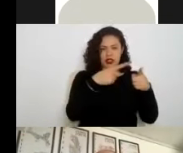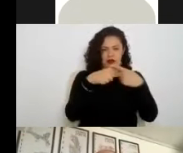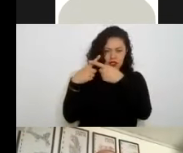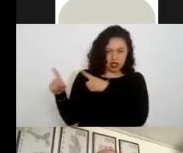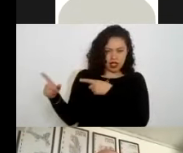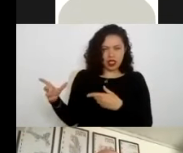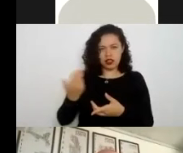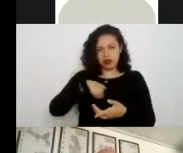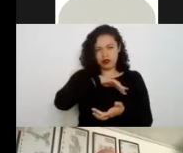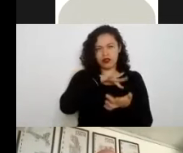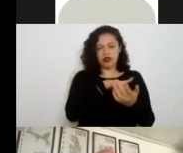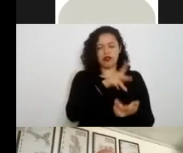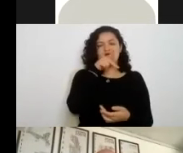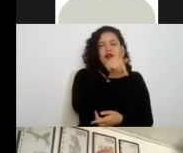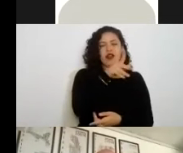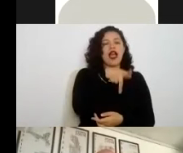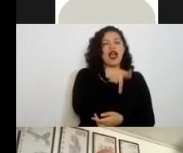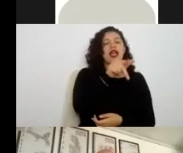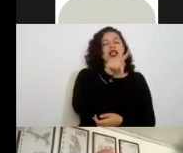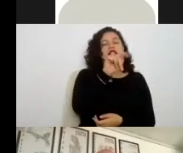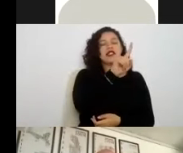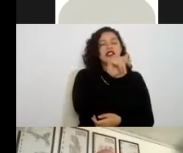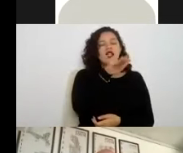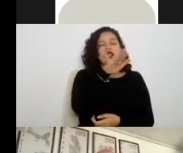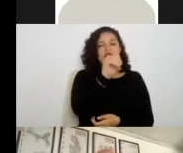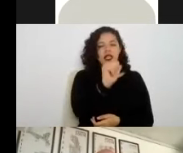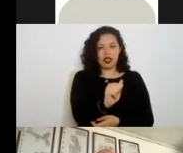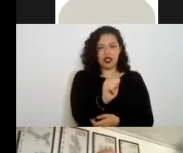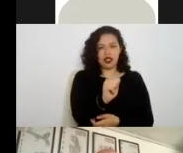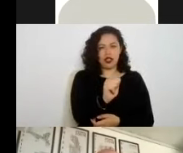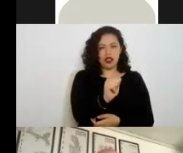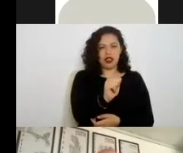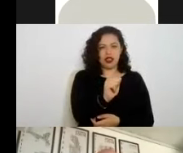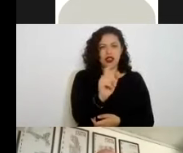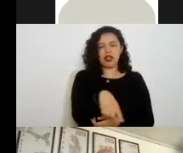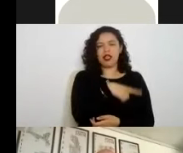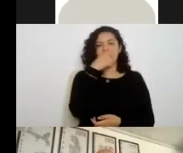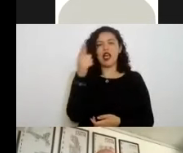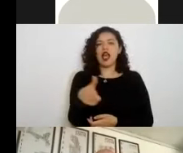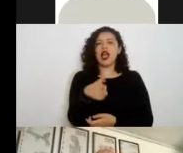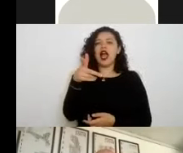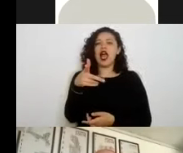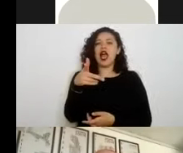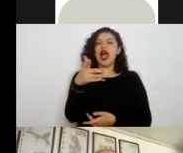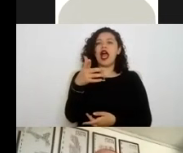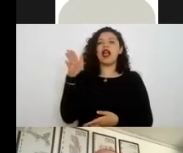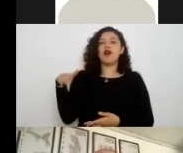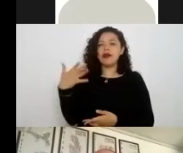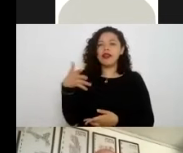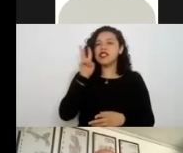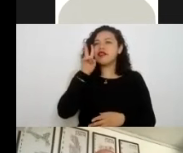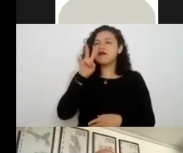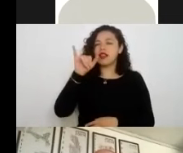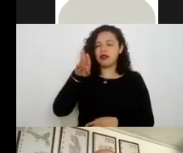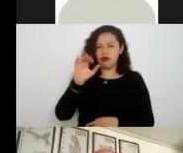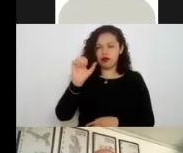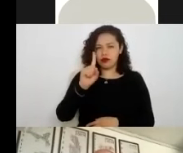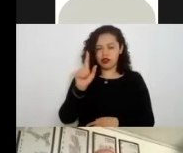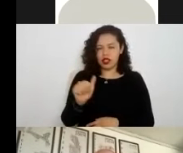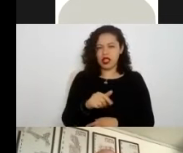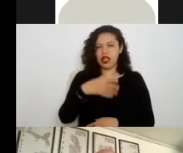a Kidzania, llevamos a diferentes niños al acuario en Bursa, tuvimos una fiesta de Halloween, hicimos